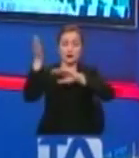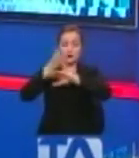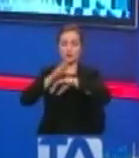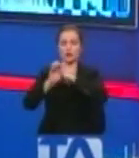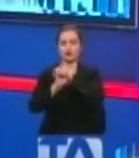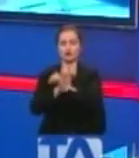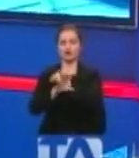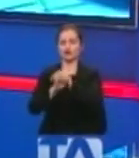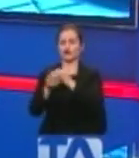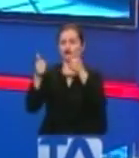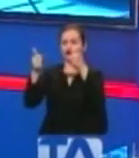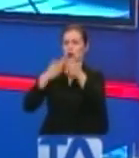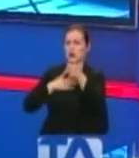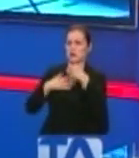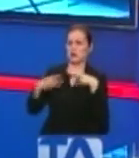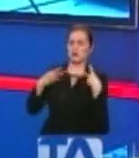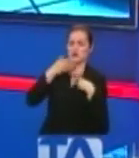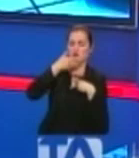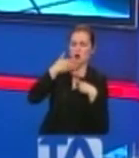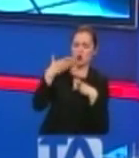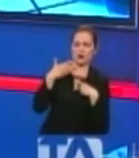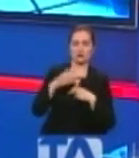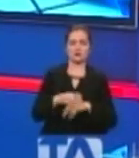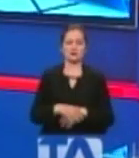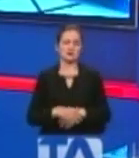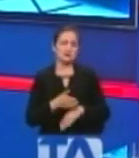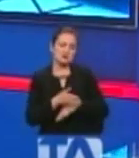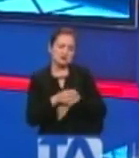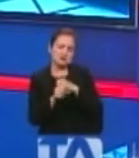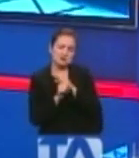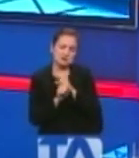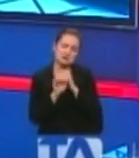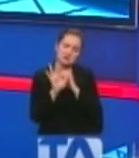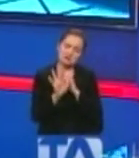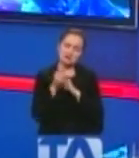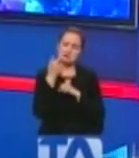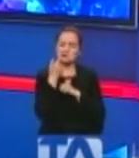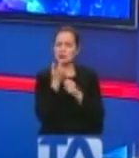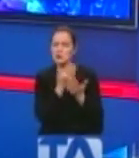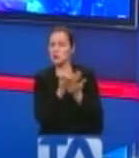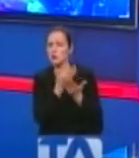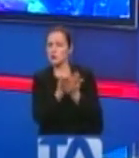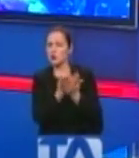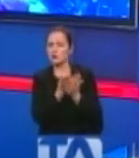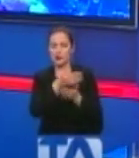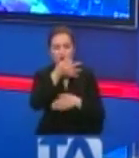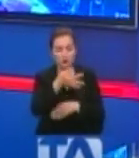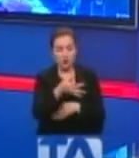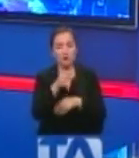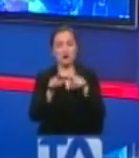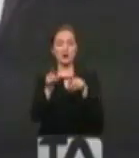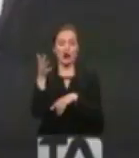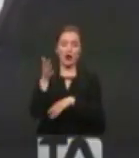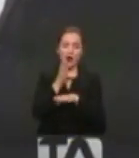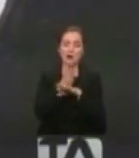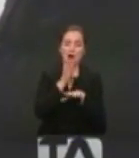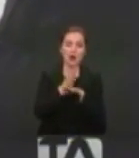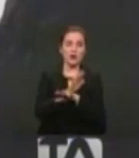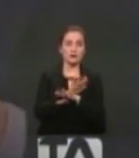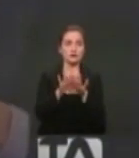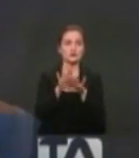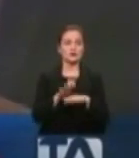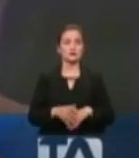campaña y tras 5 años de gestión, analizamos cuáles de sus propuestas se concretaron y cuáles se quedaron en el discurso.